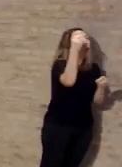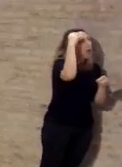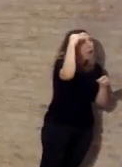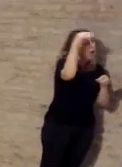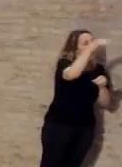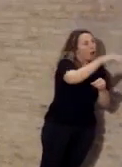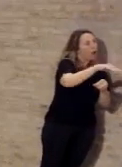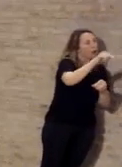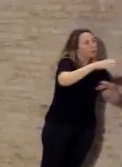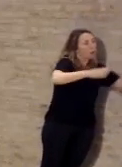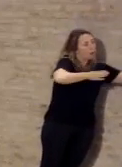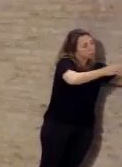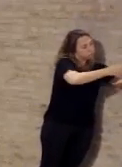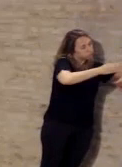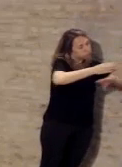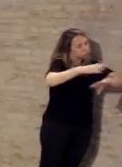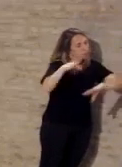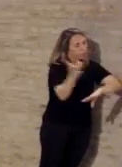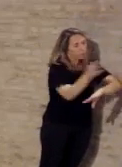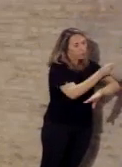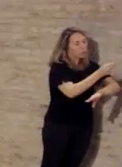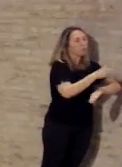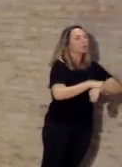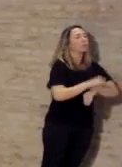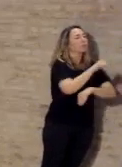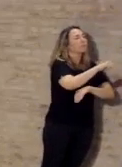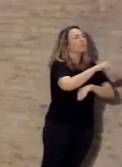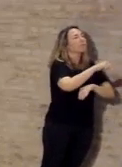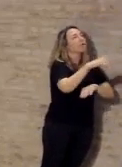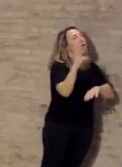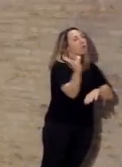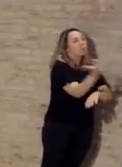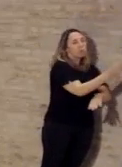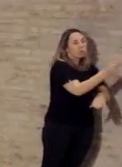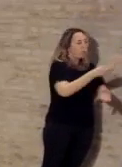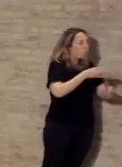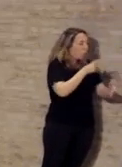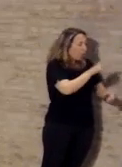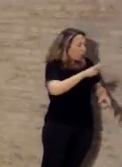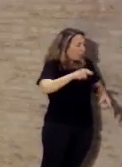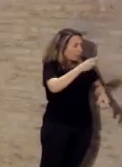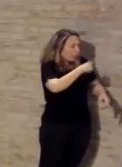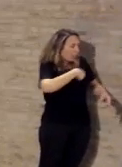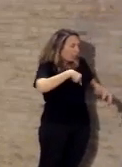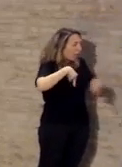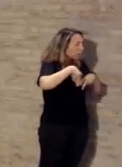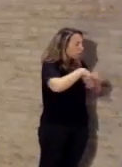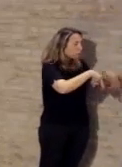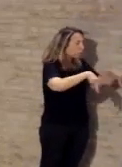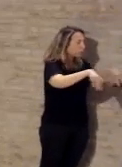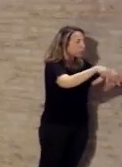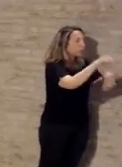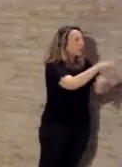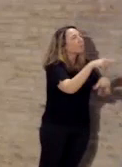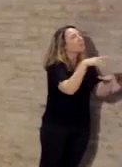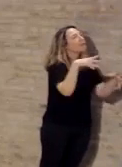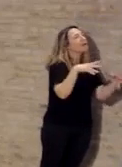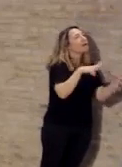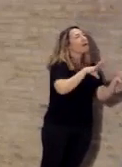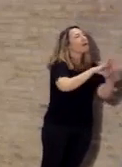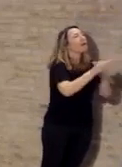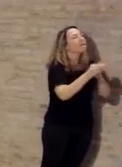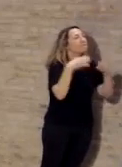denuncia tienen que ser accesibles tenemos que poder transitar por esos lugares tienen que comunicar en un